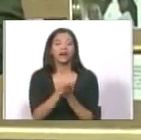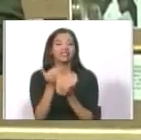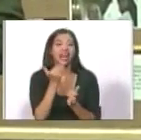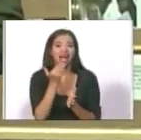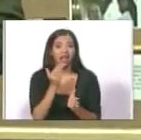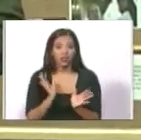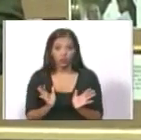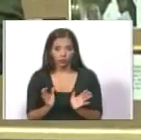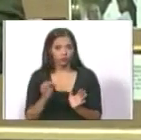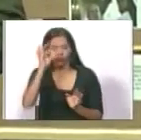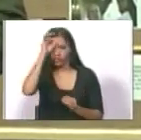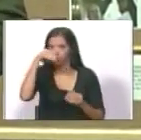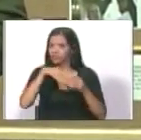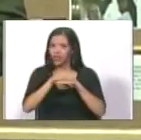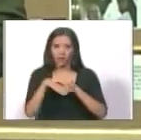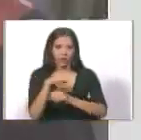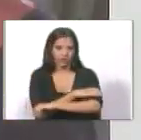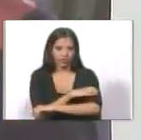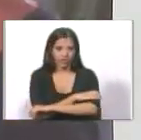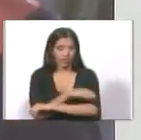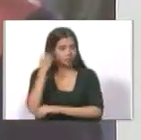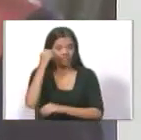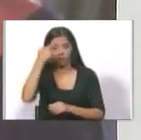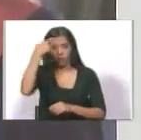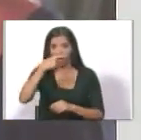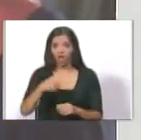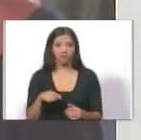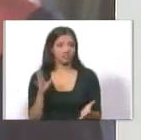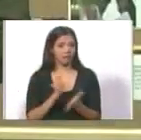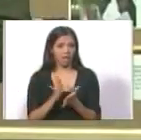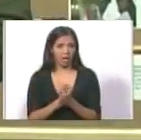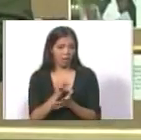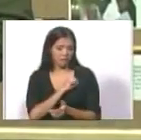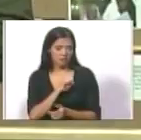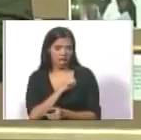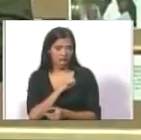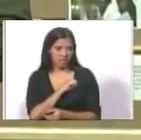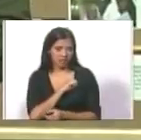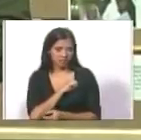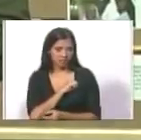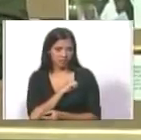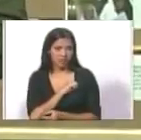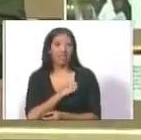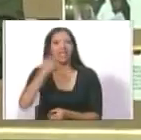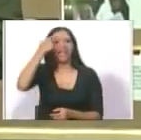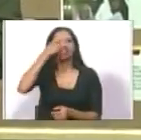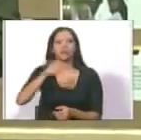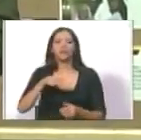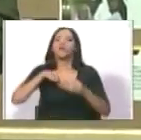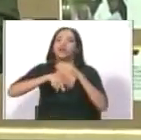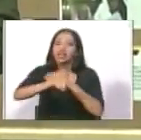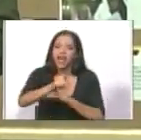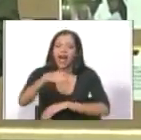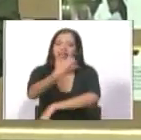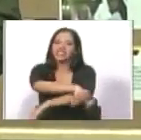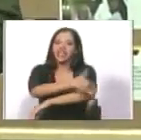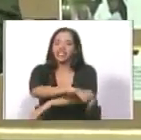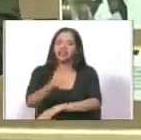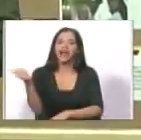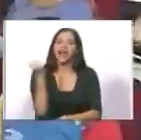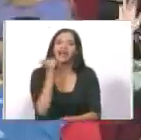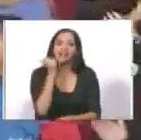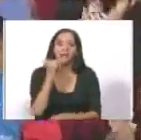escuálidos. No crean que este pueblo se va a acobardar. Este pueblo saldrá a las calles a